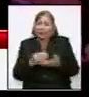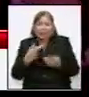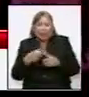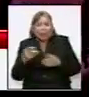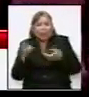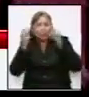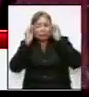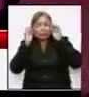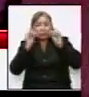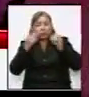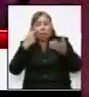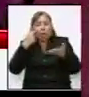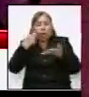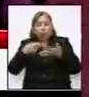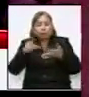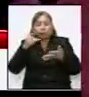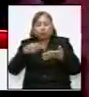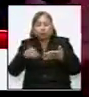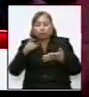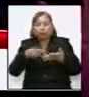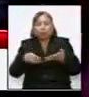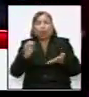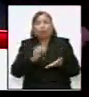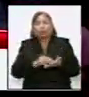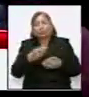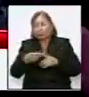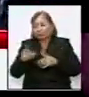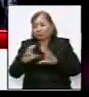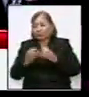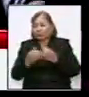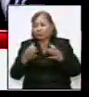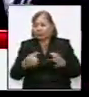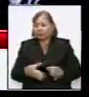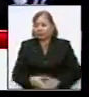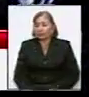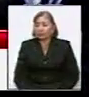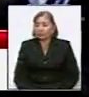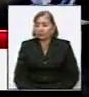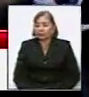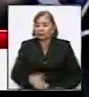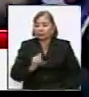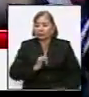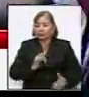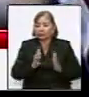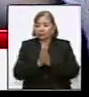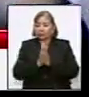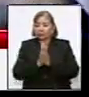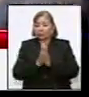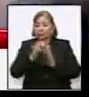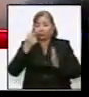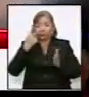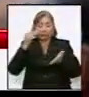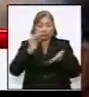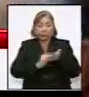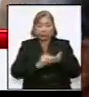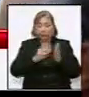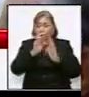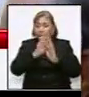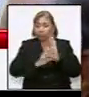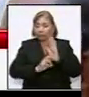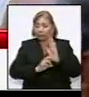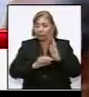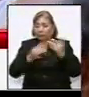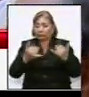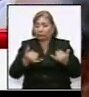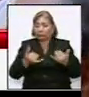aportes y observaciones formuladas por diversos con las orejitas entonces yo me diría mientras vamos viendo otro proyecto y en